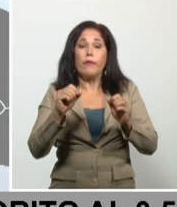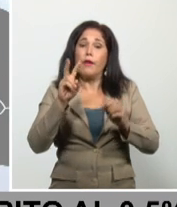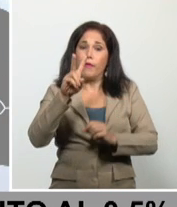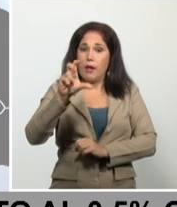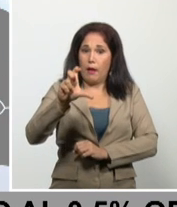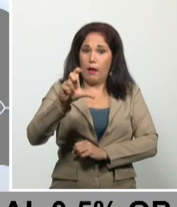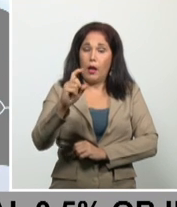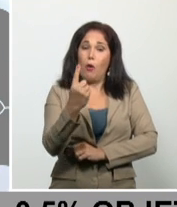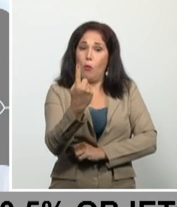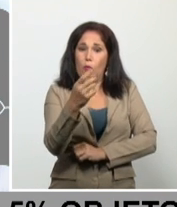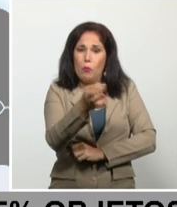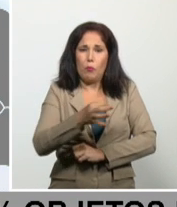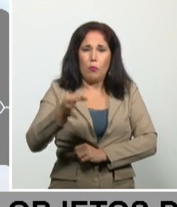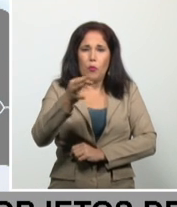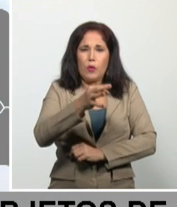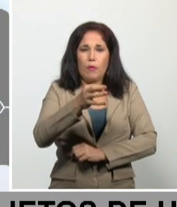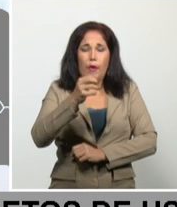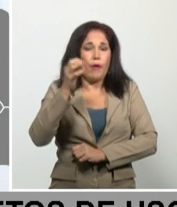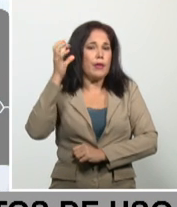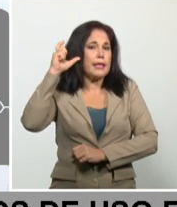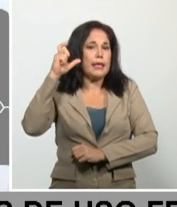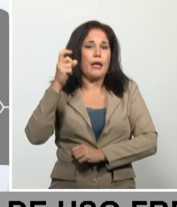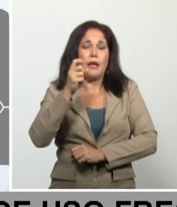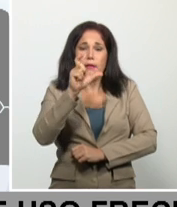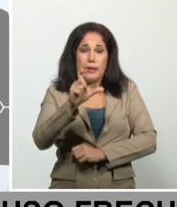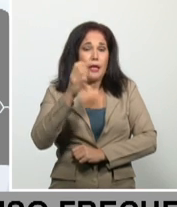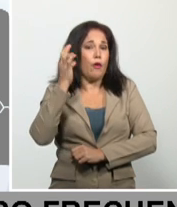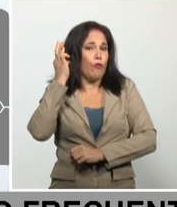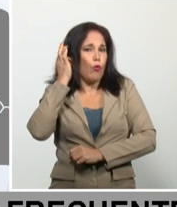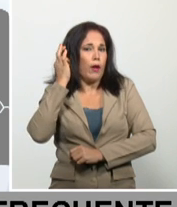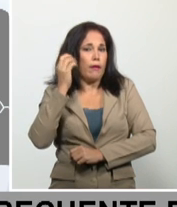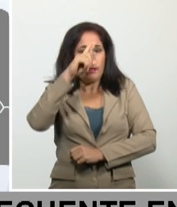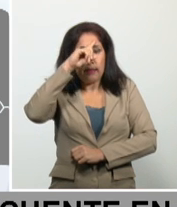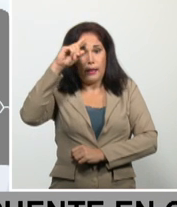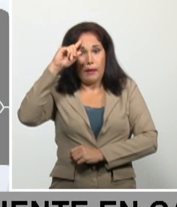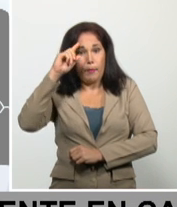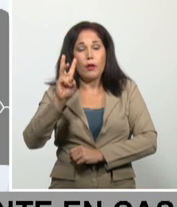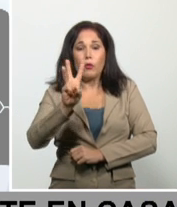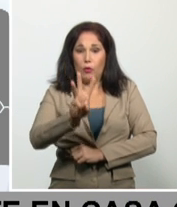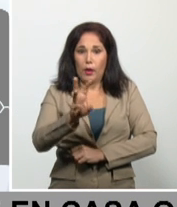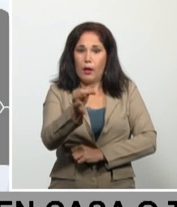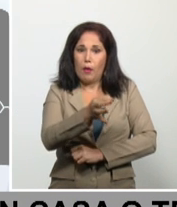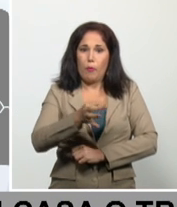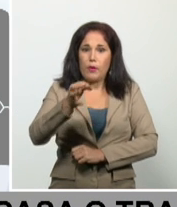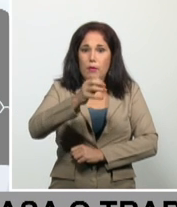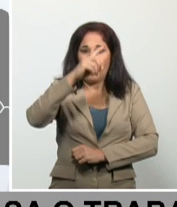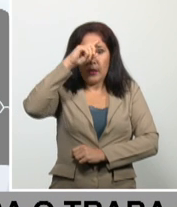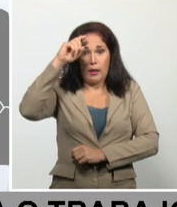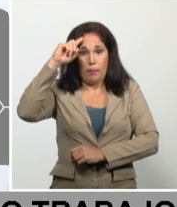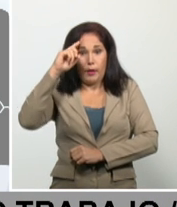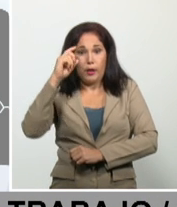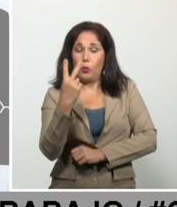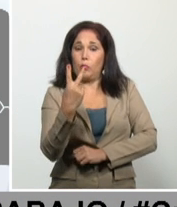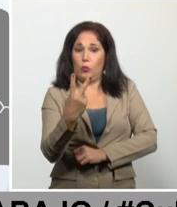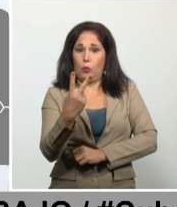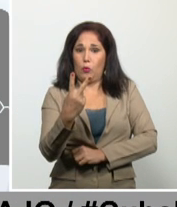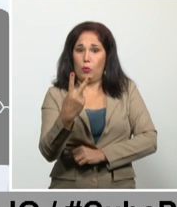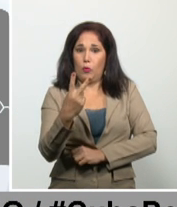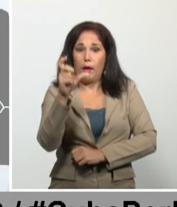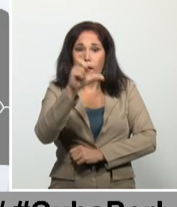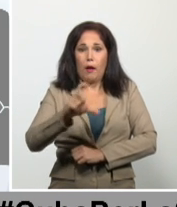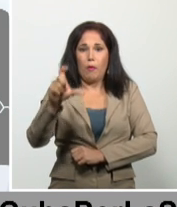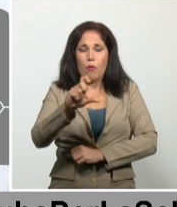1 caso del municipio Cifuentes. Santi Espíritu 3 del municipio Santi Espíritu 2 y de